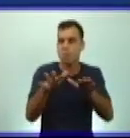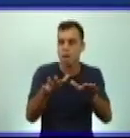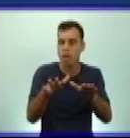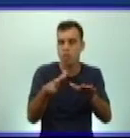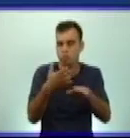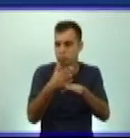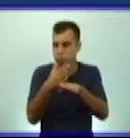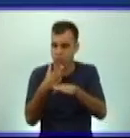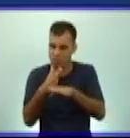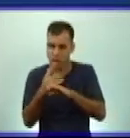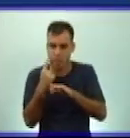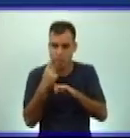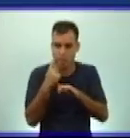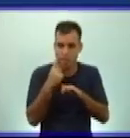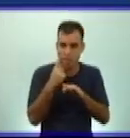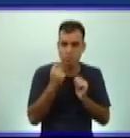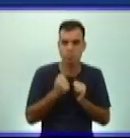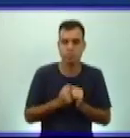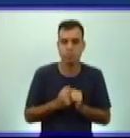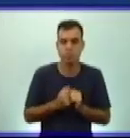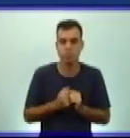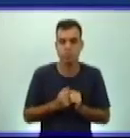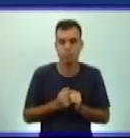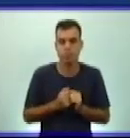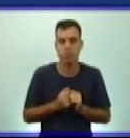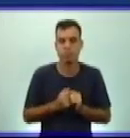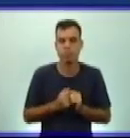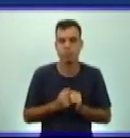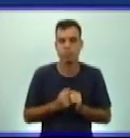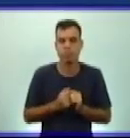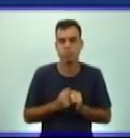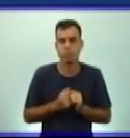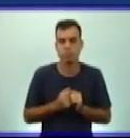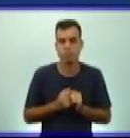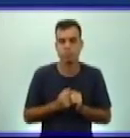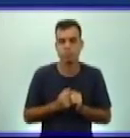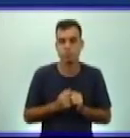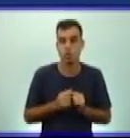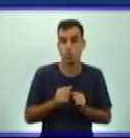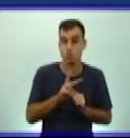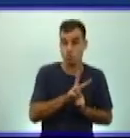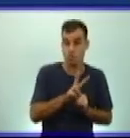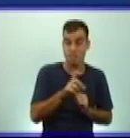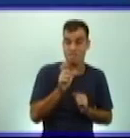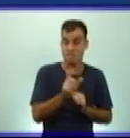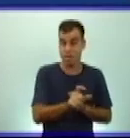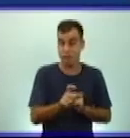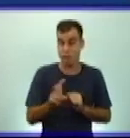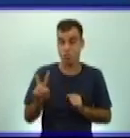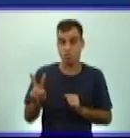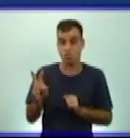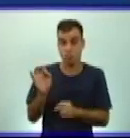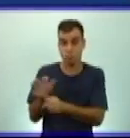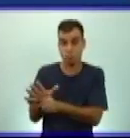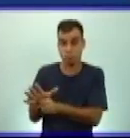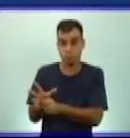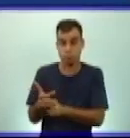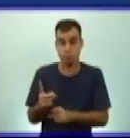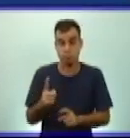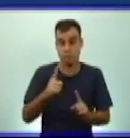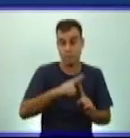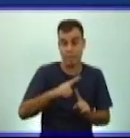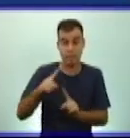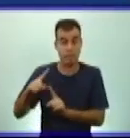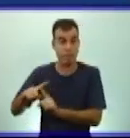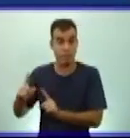aceleración que era igual a v menos v final, o sea, v final menos v inicial entre t final menos t inicial, y que en el sistema internacional